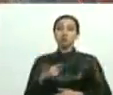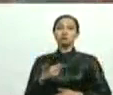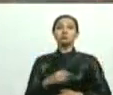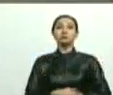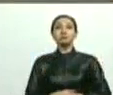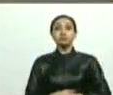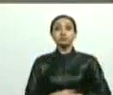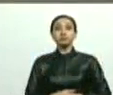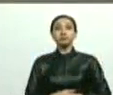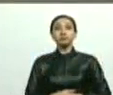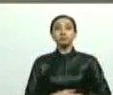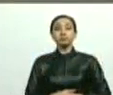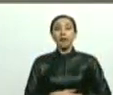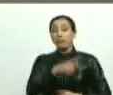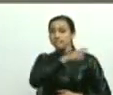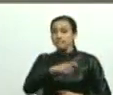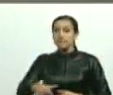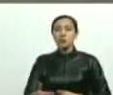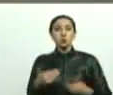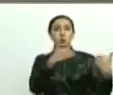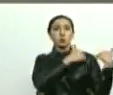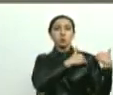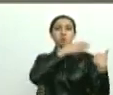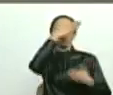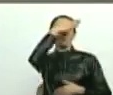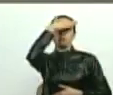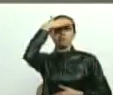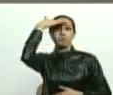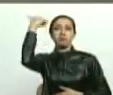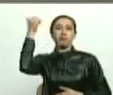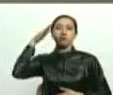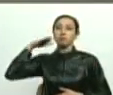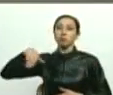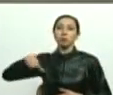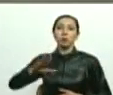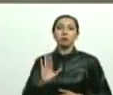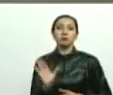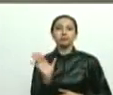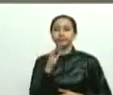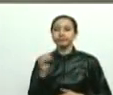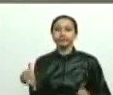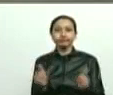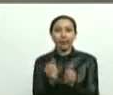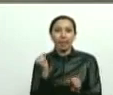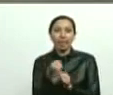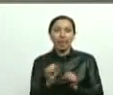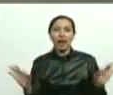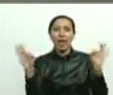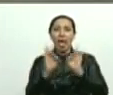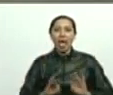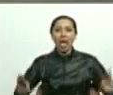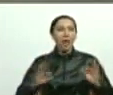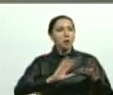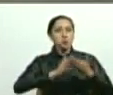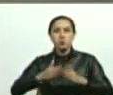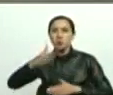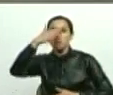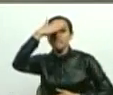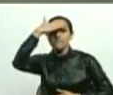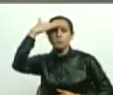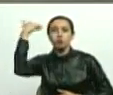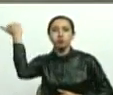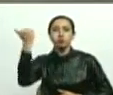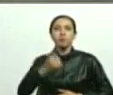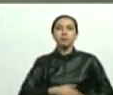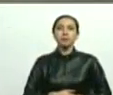porque hay gente que llega al cargo y se le olvida que existe el pueblo, se le olvidan las comunidades, se